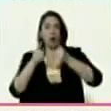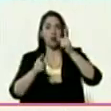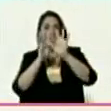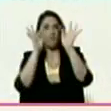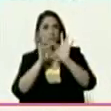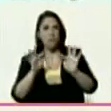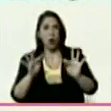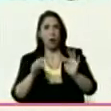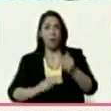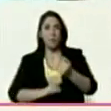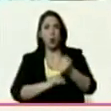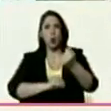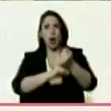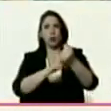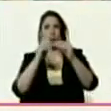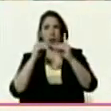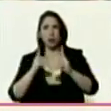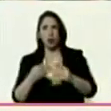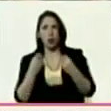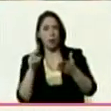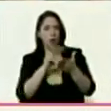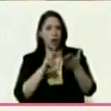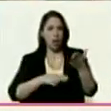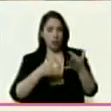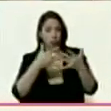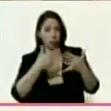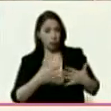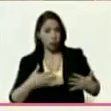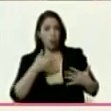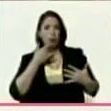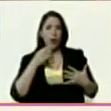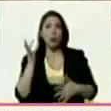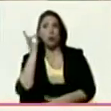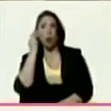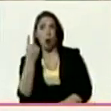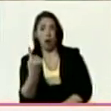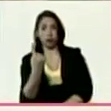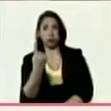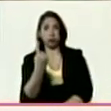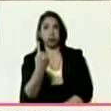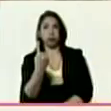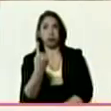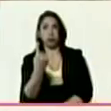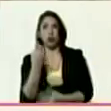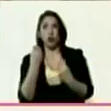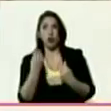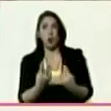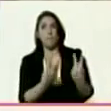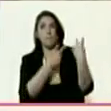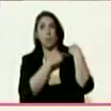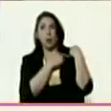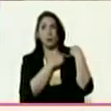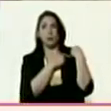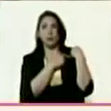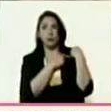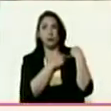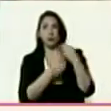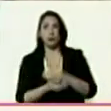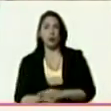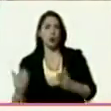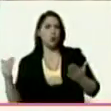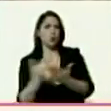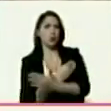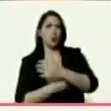las decisiones. Por eso la lectura que se le puede dar a que sea precisamente una mujer que esté usada en este momento como instrumento usurpando el poder en